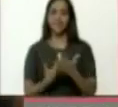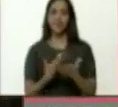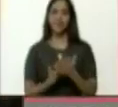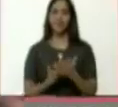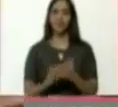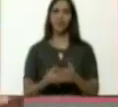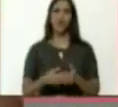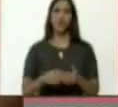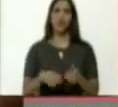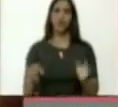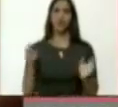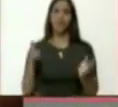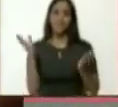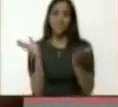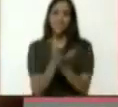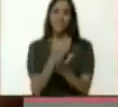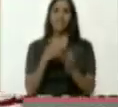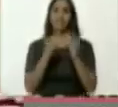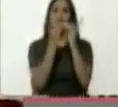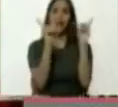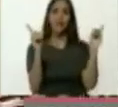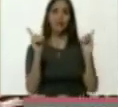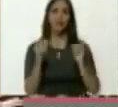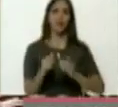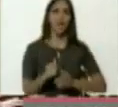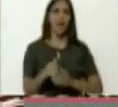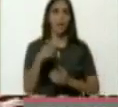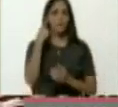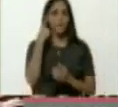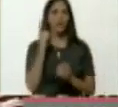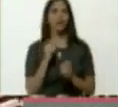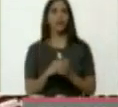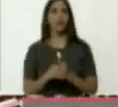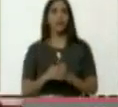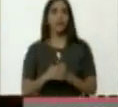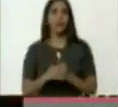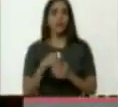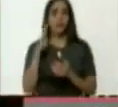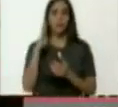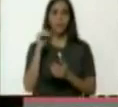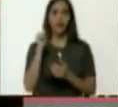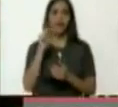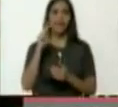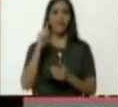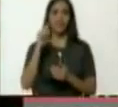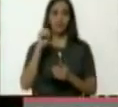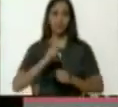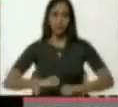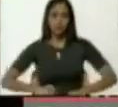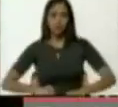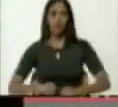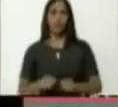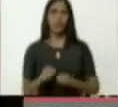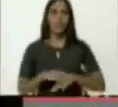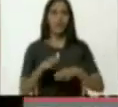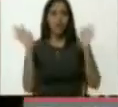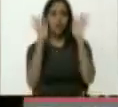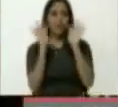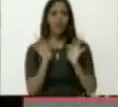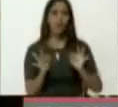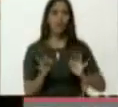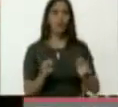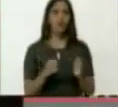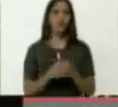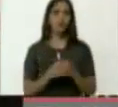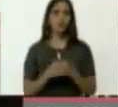salida democrática. A mí me parece muy astuto es Barreto, porque Barreto es como es una figura, yo no sé,